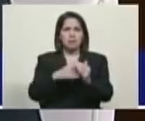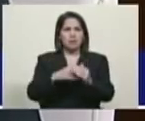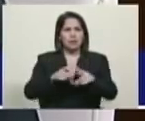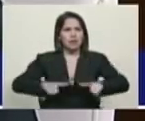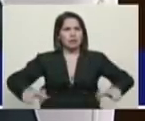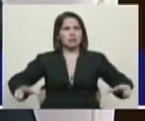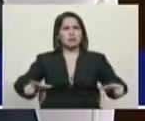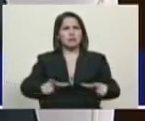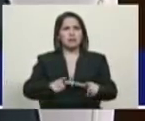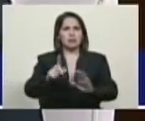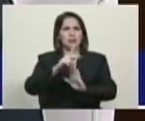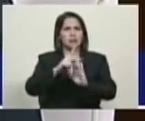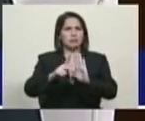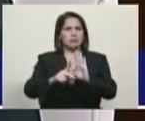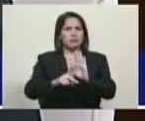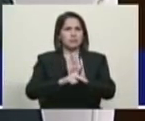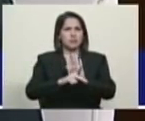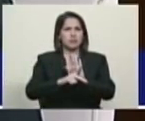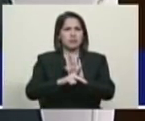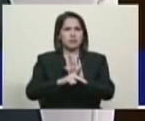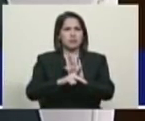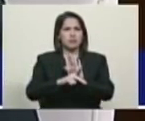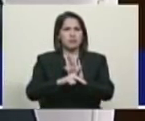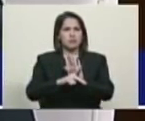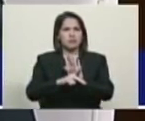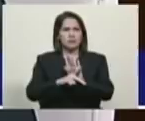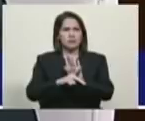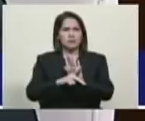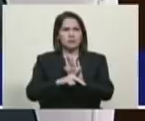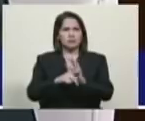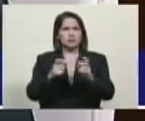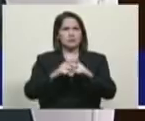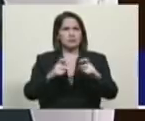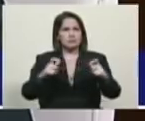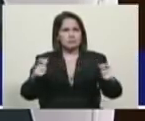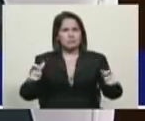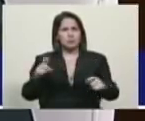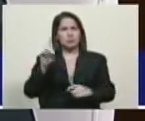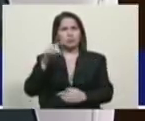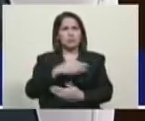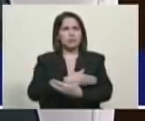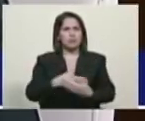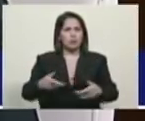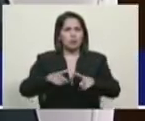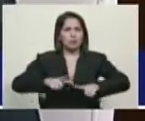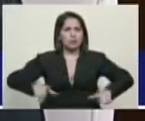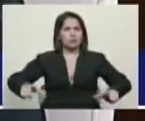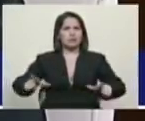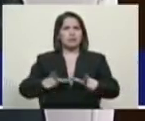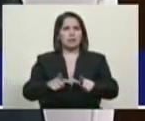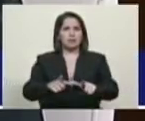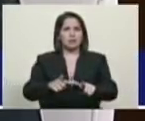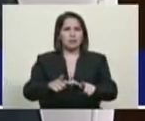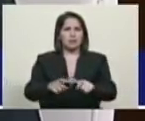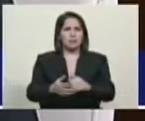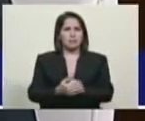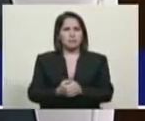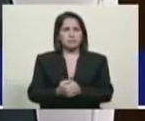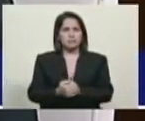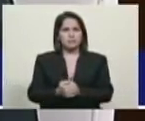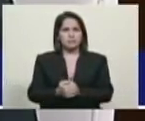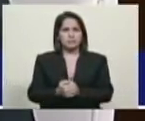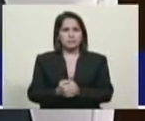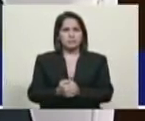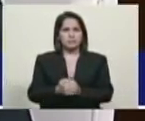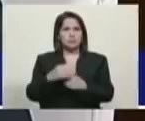un plan con los sectores intermedios y grandes de alrededor de 1.200.000 de hectáreas aproximadamente en grandes alianzas que